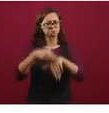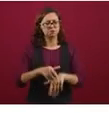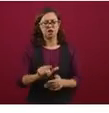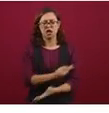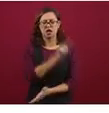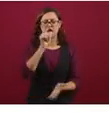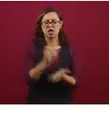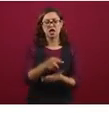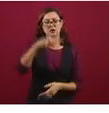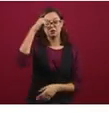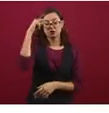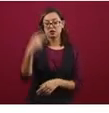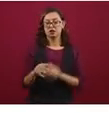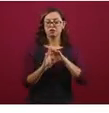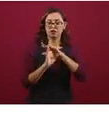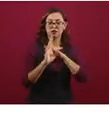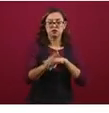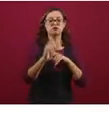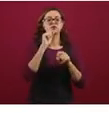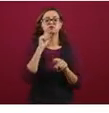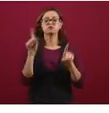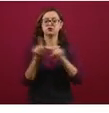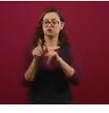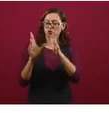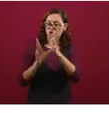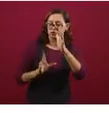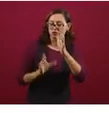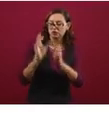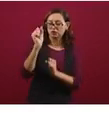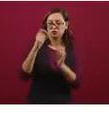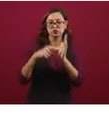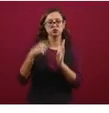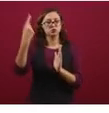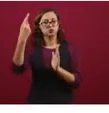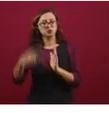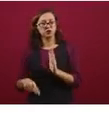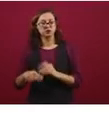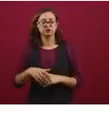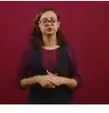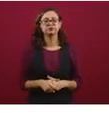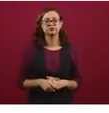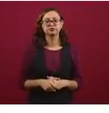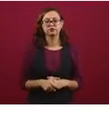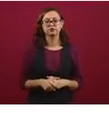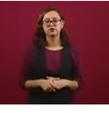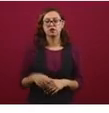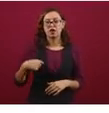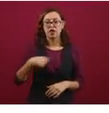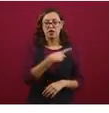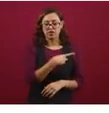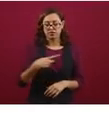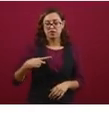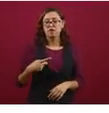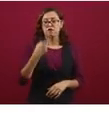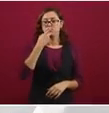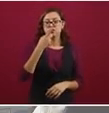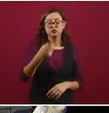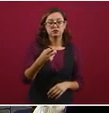nuestras disposiciones constitucionales. En primer lugar, debo decir que conforme a las